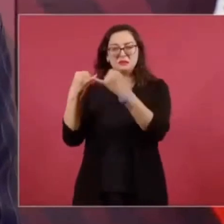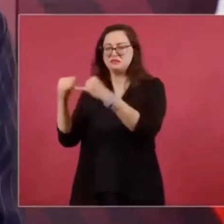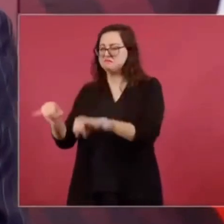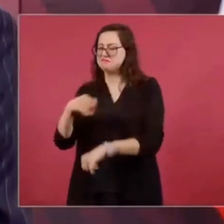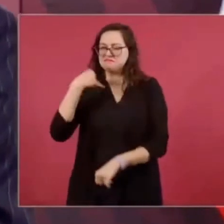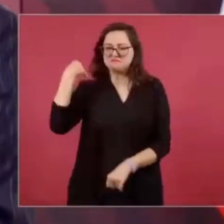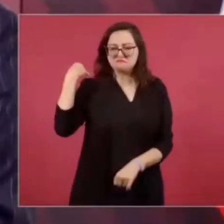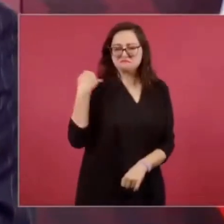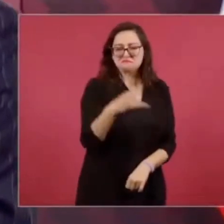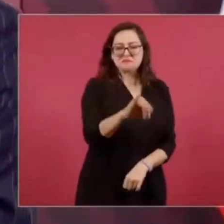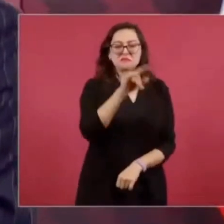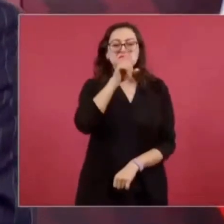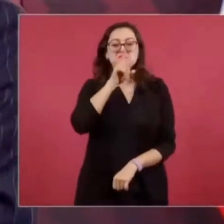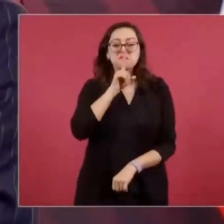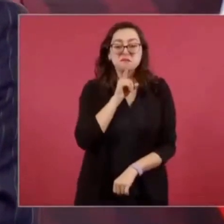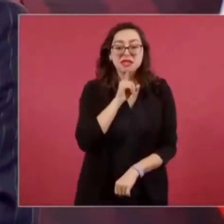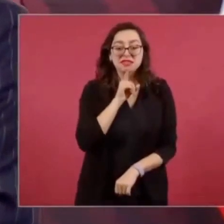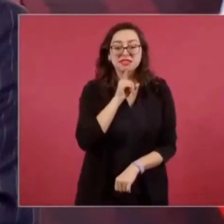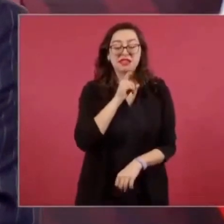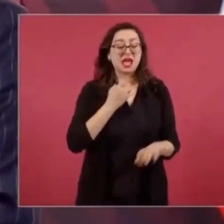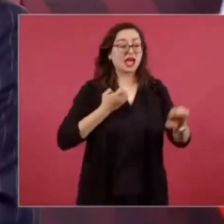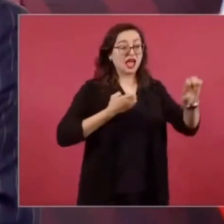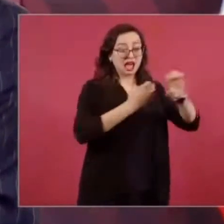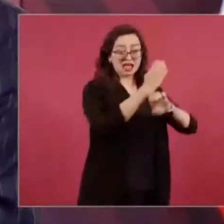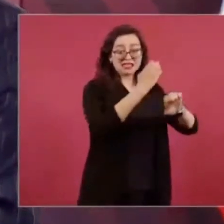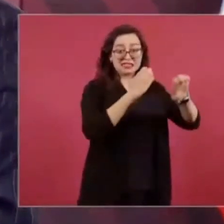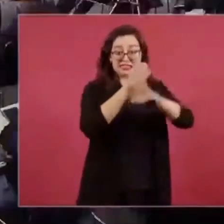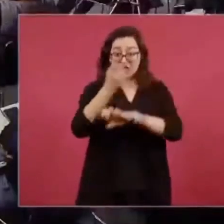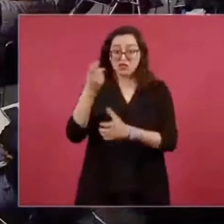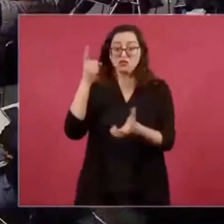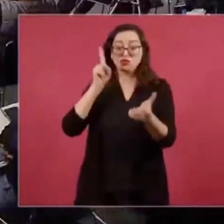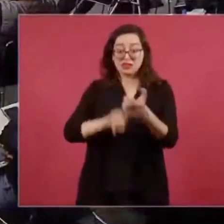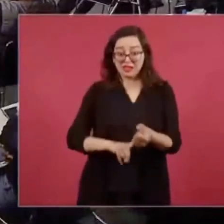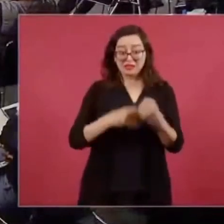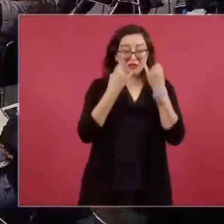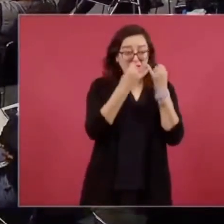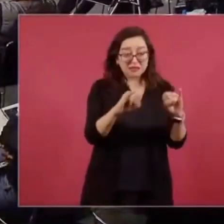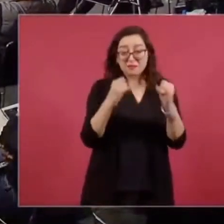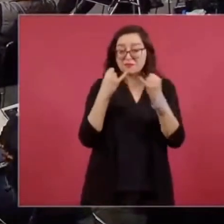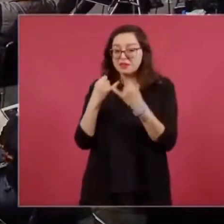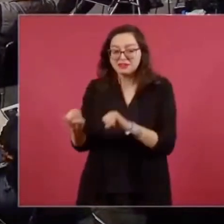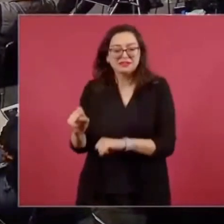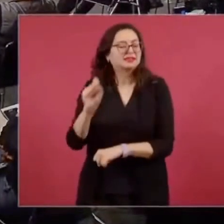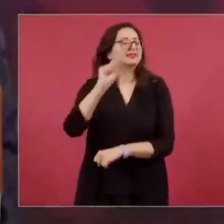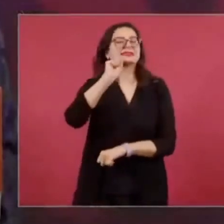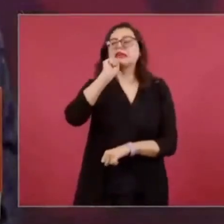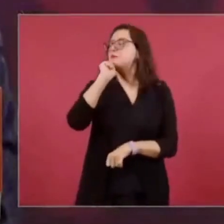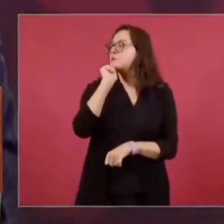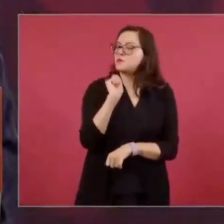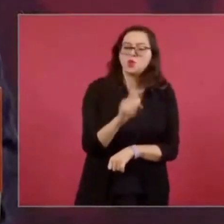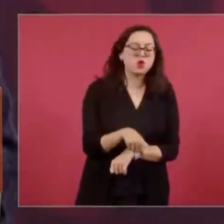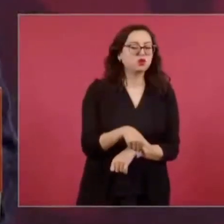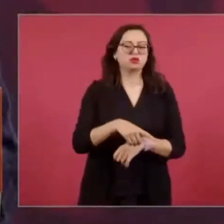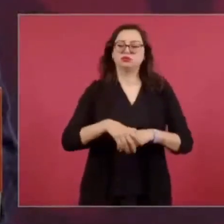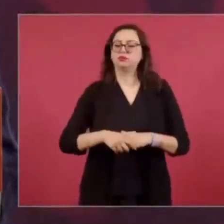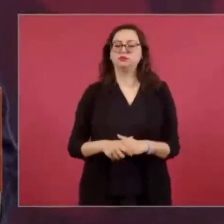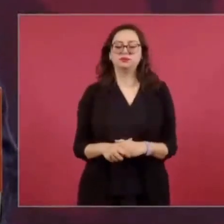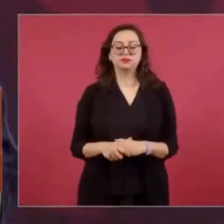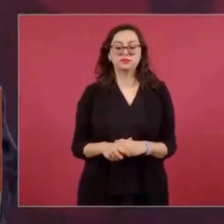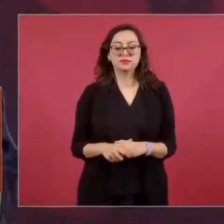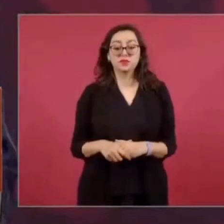soberanos en su régimen interior, ni libres